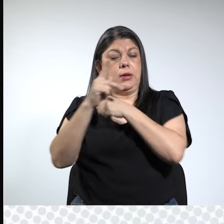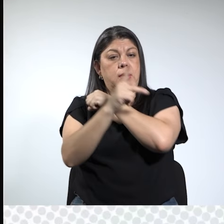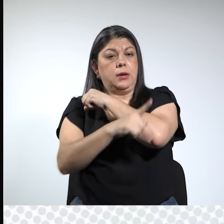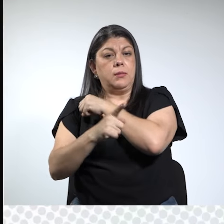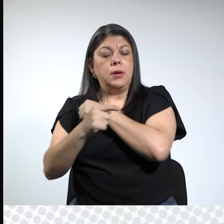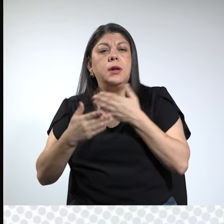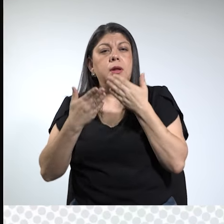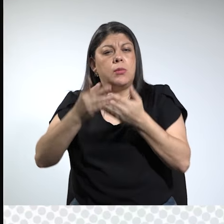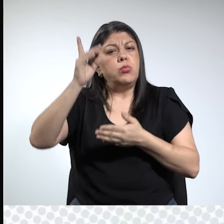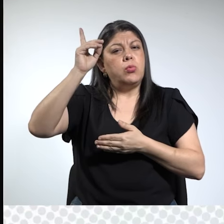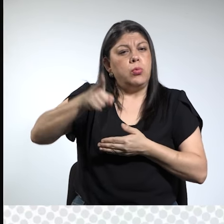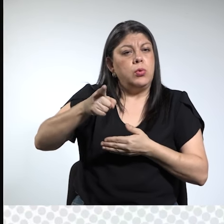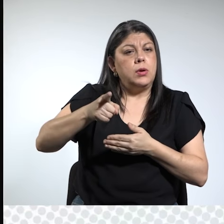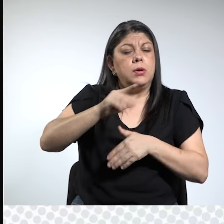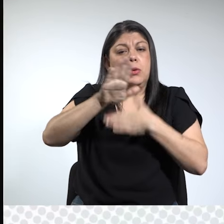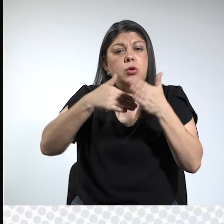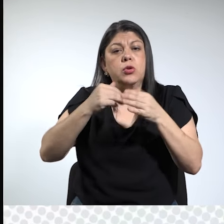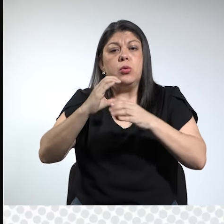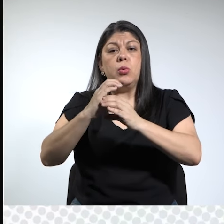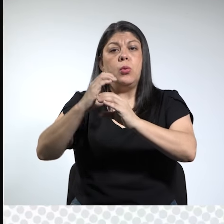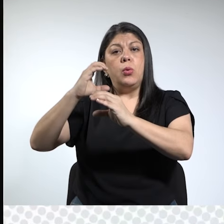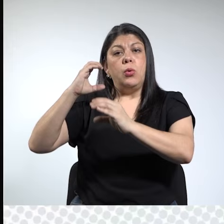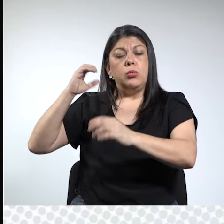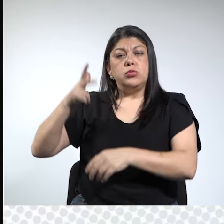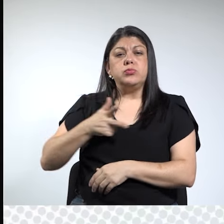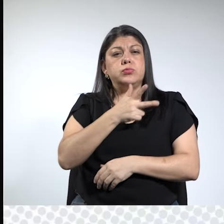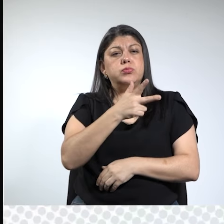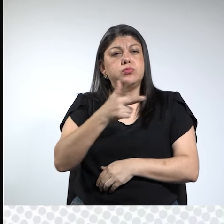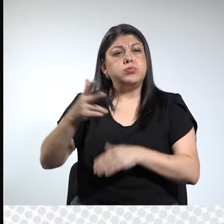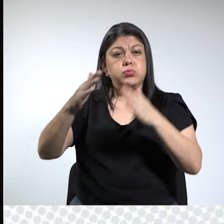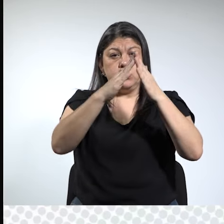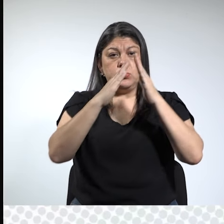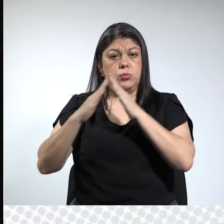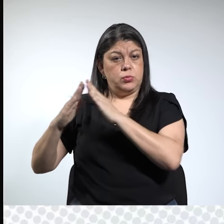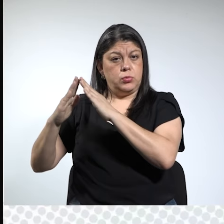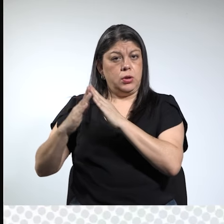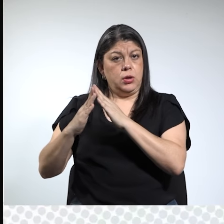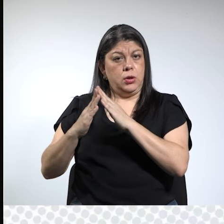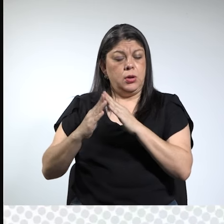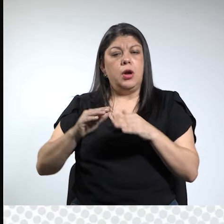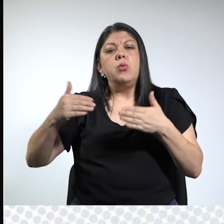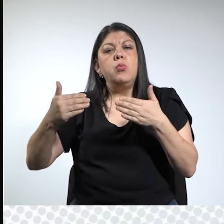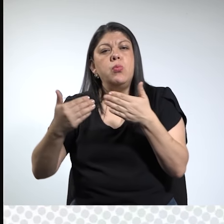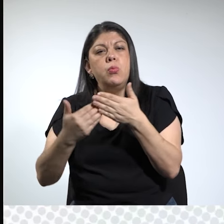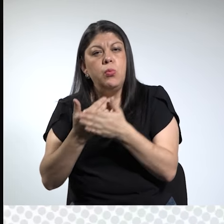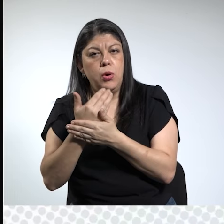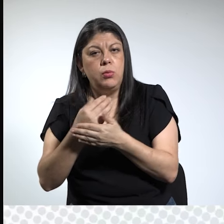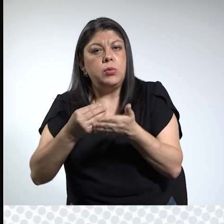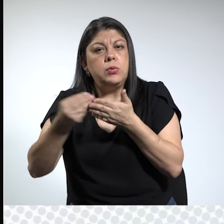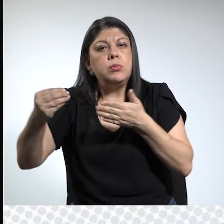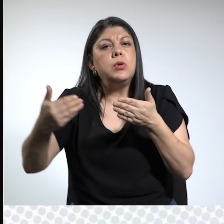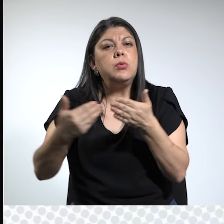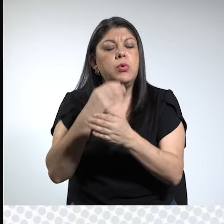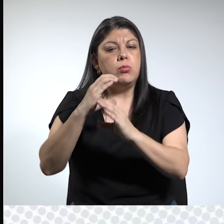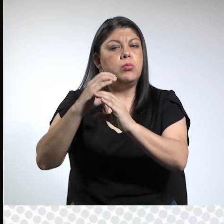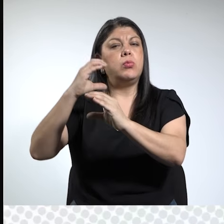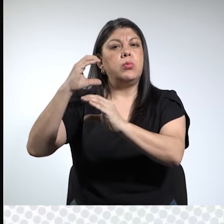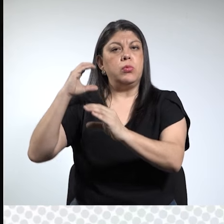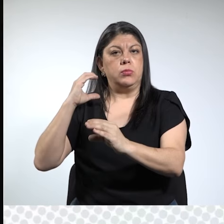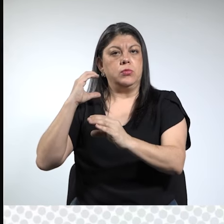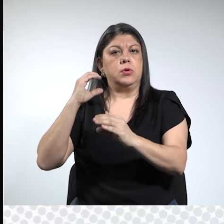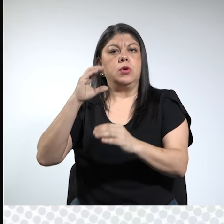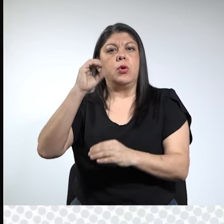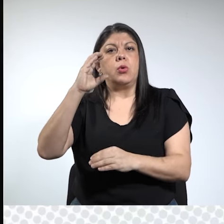una instrucción para que todos los autobuses que circulan en zona urbana, nuevos, todos los que se compren nuevos a partir